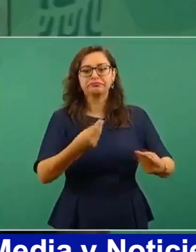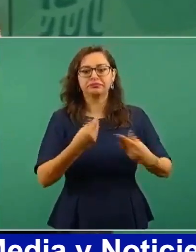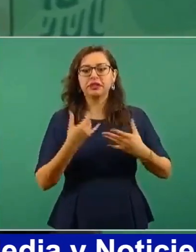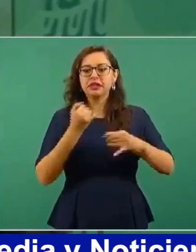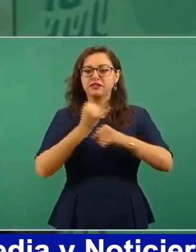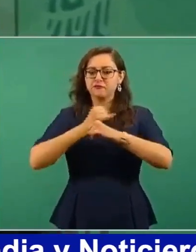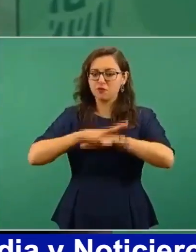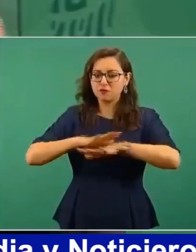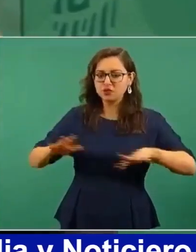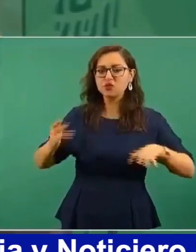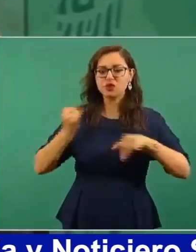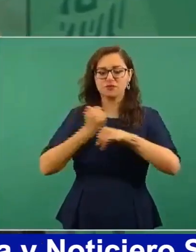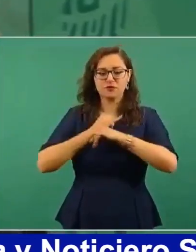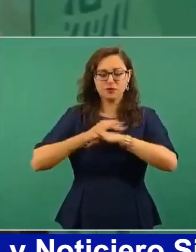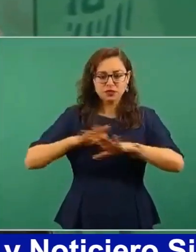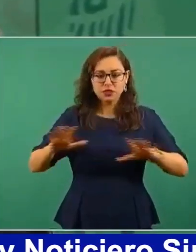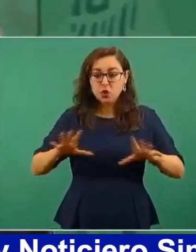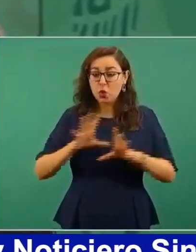de